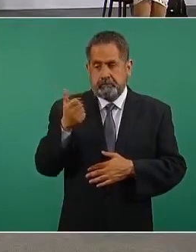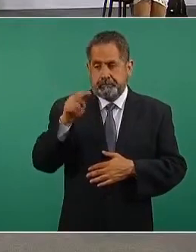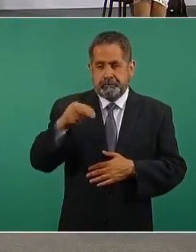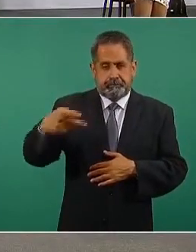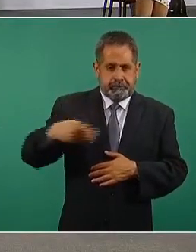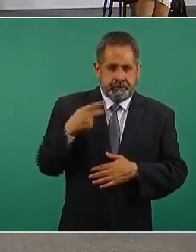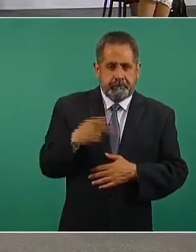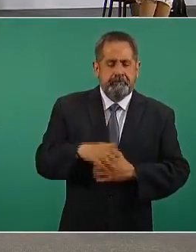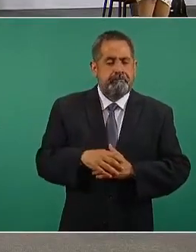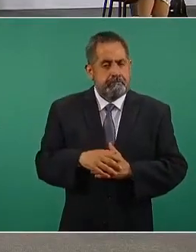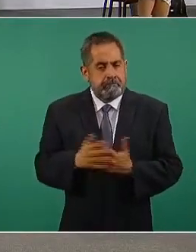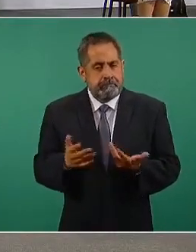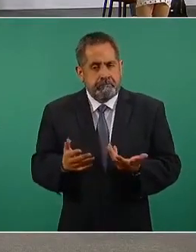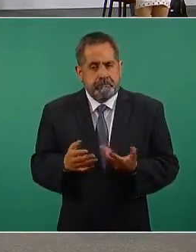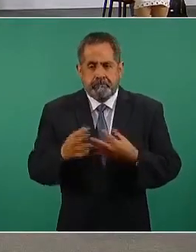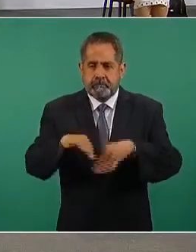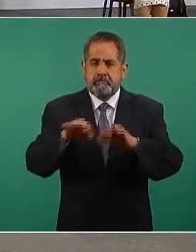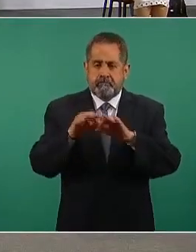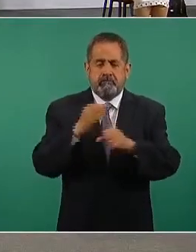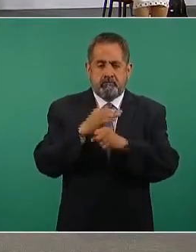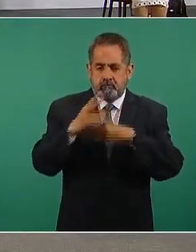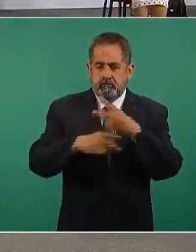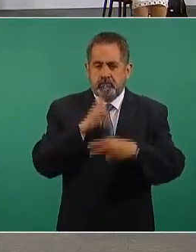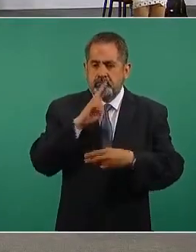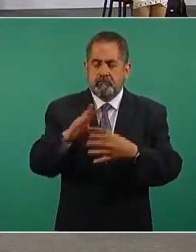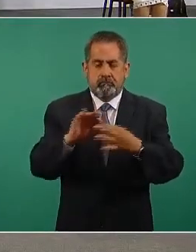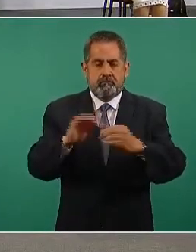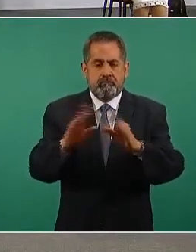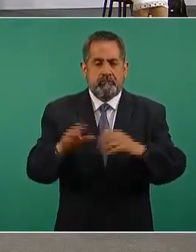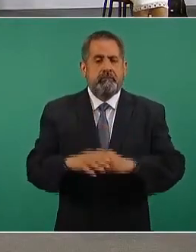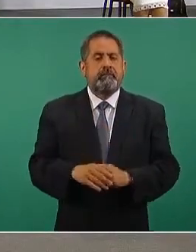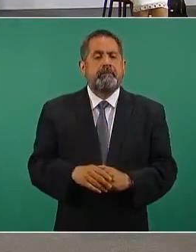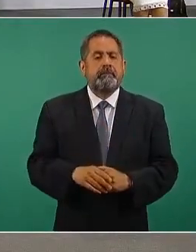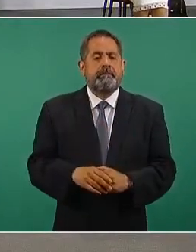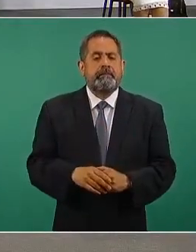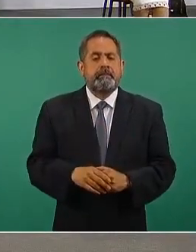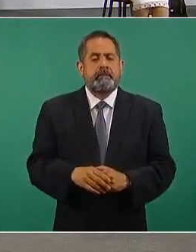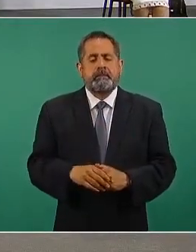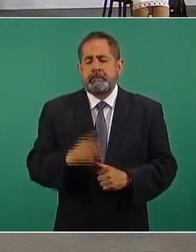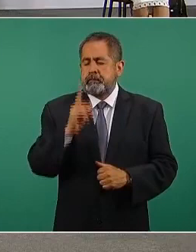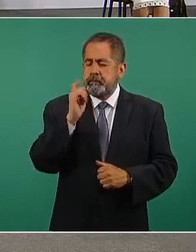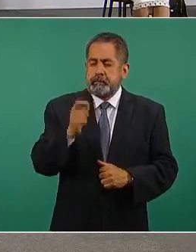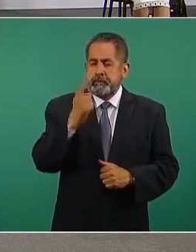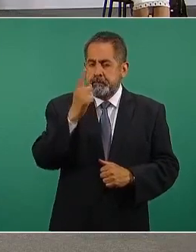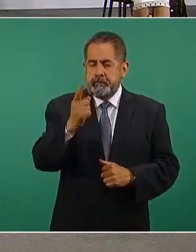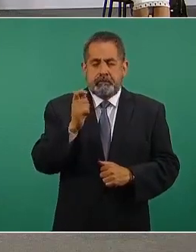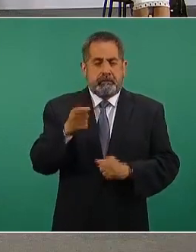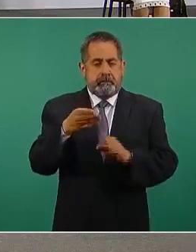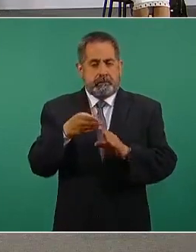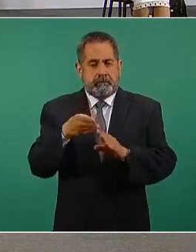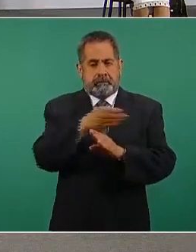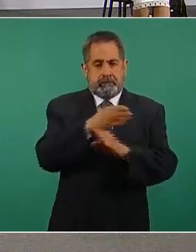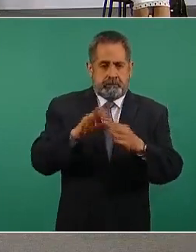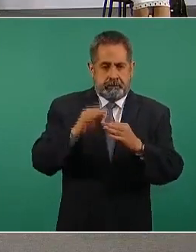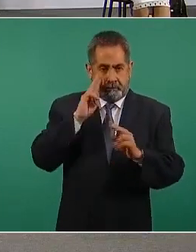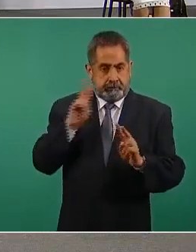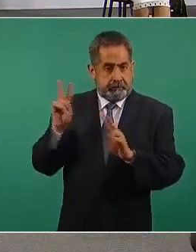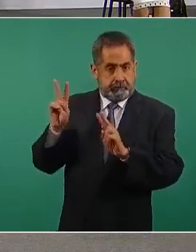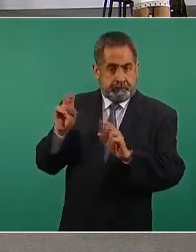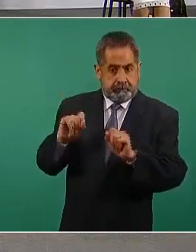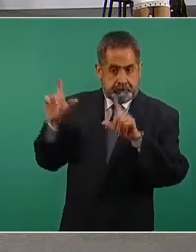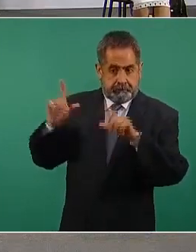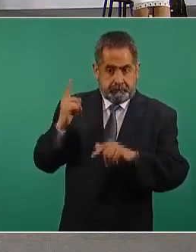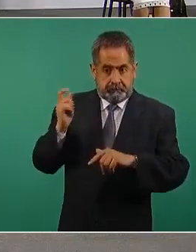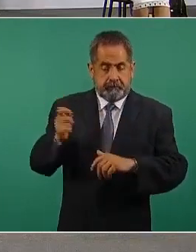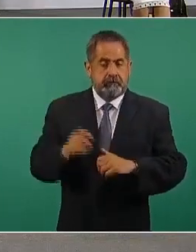sobre este tema, se considera importante atender con claridad la interrogante. Hay un pequeño antecedente, si pueden pasar la primera